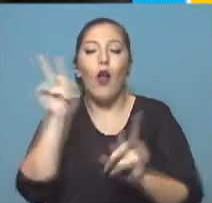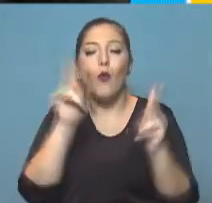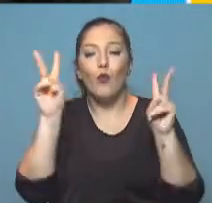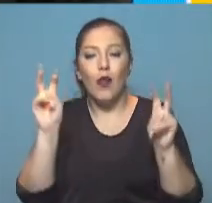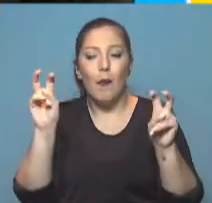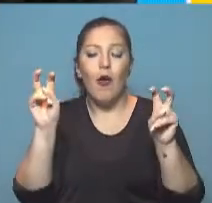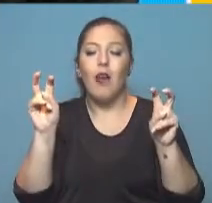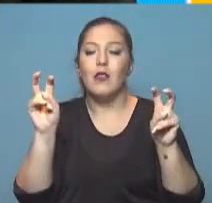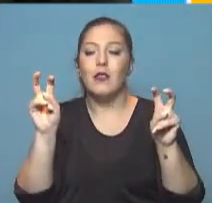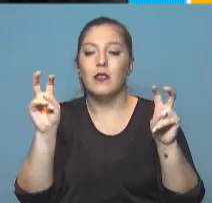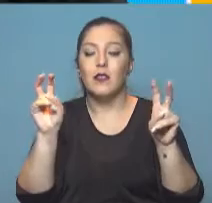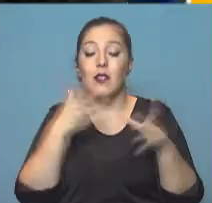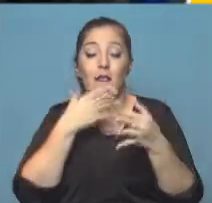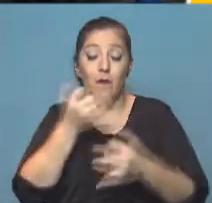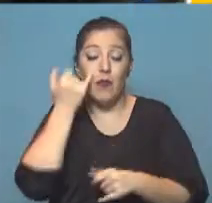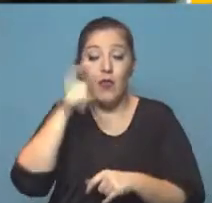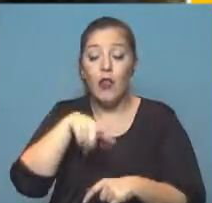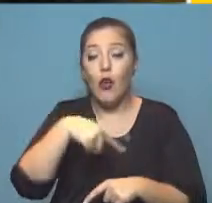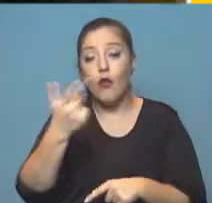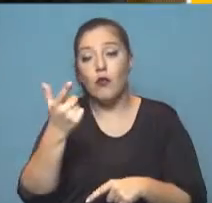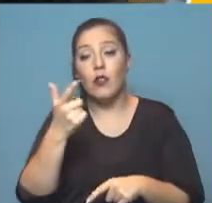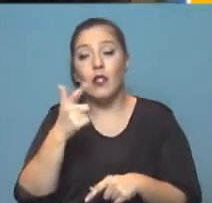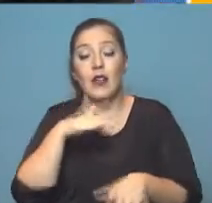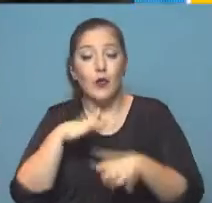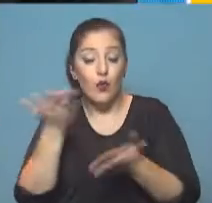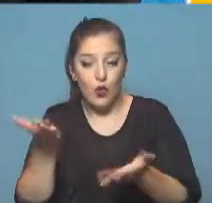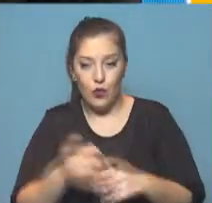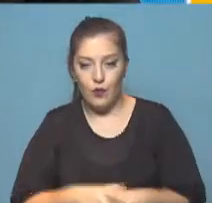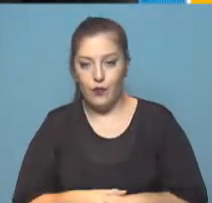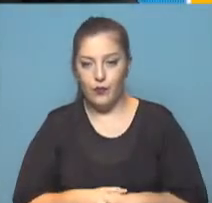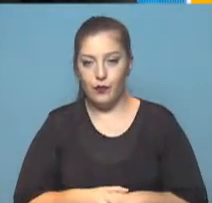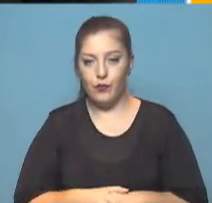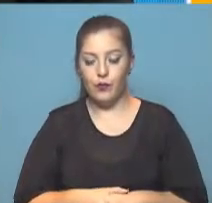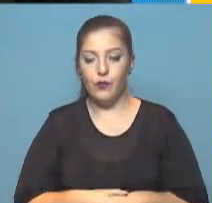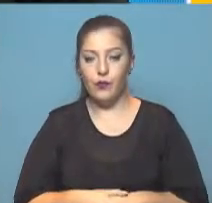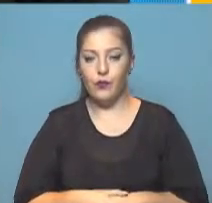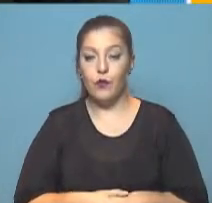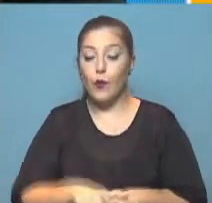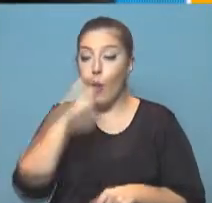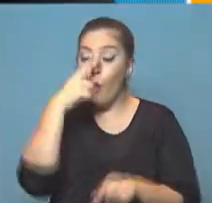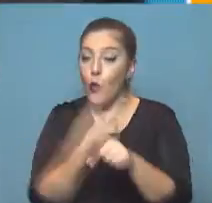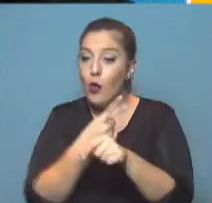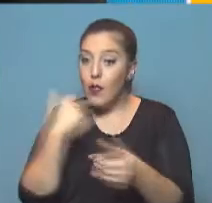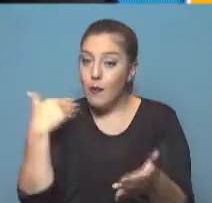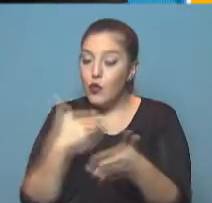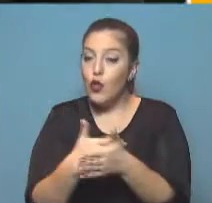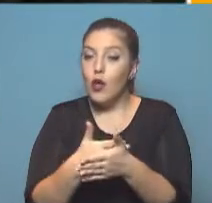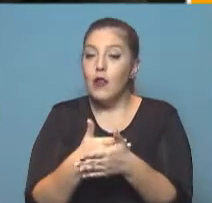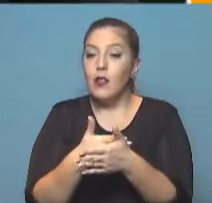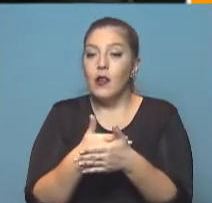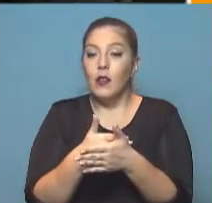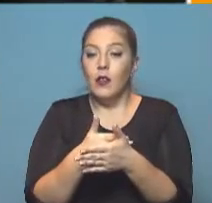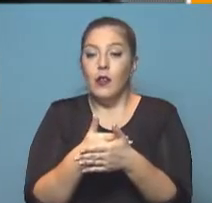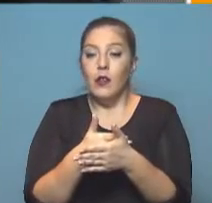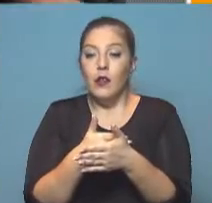de esta realidad, y por otro lado las circunstancias en que se da. En las últimas horas apareció